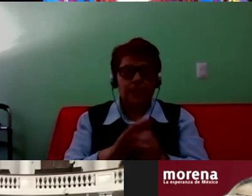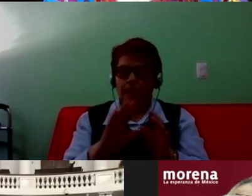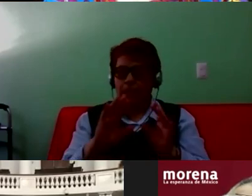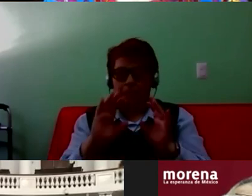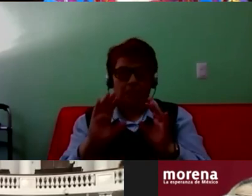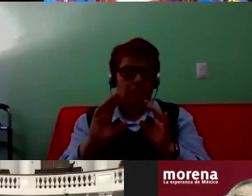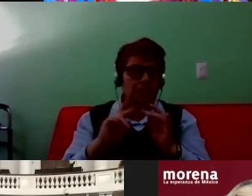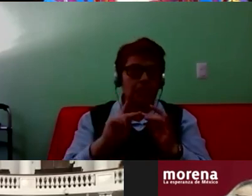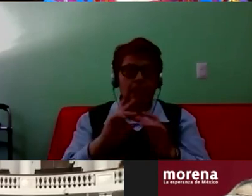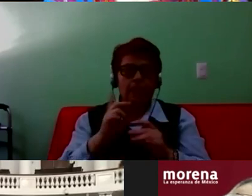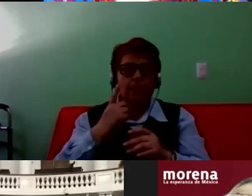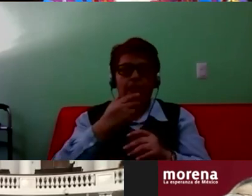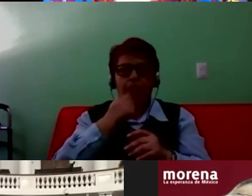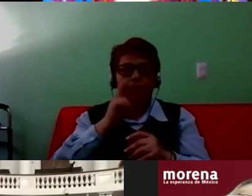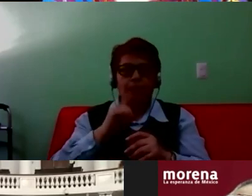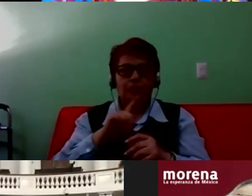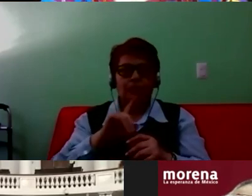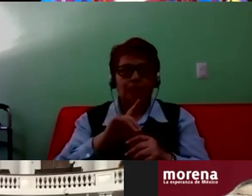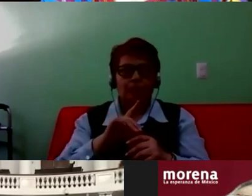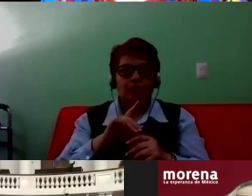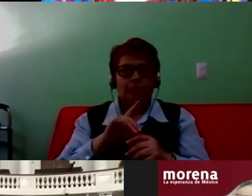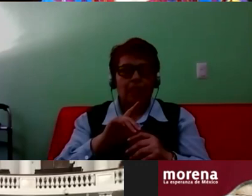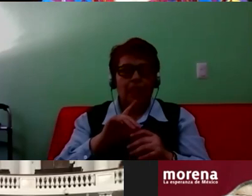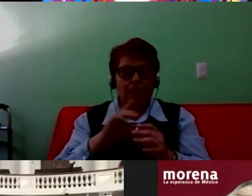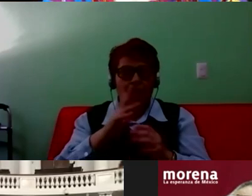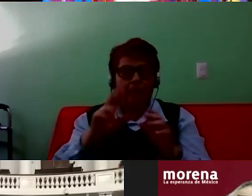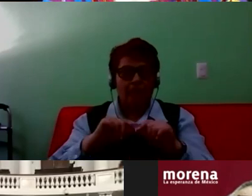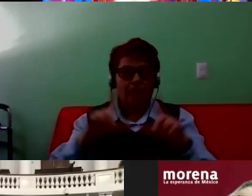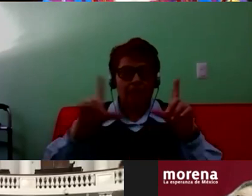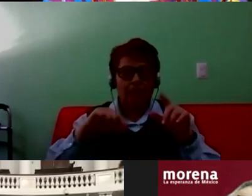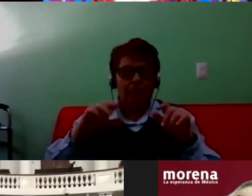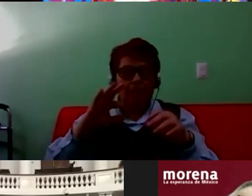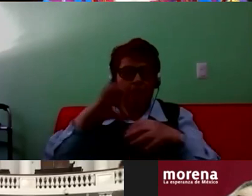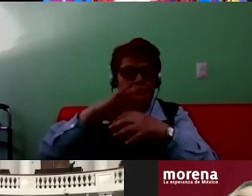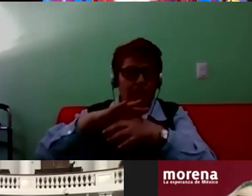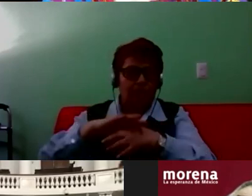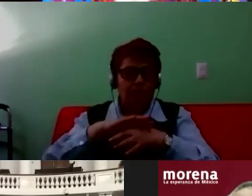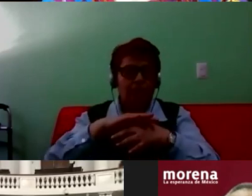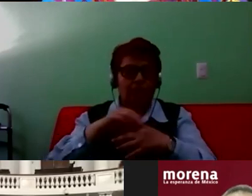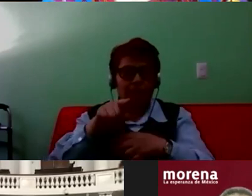Perfecto. Diputadas y diputados, se encuentra en la pantalla el resultado de la votación.